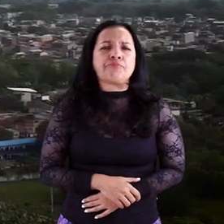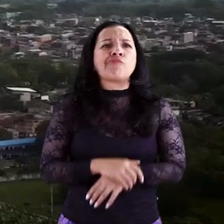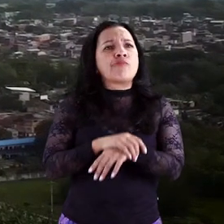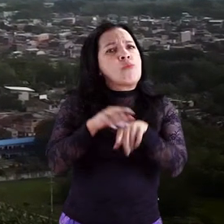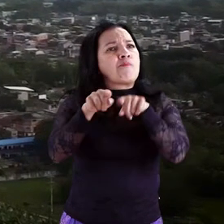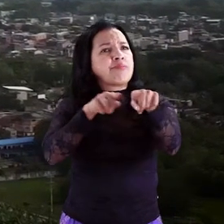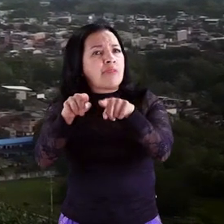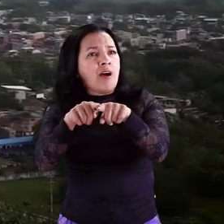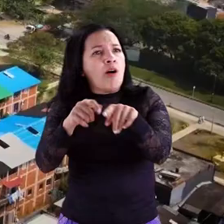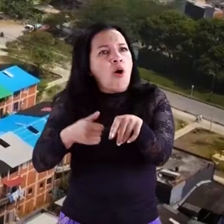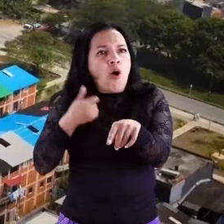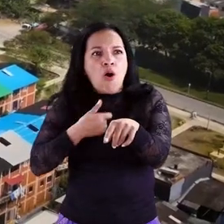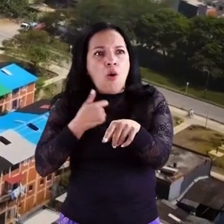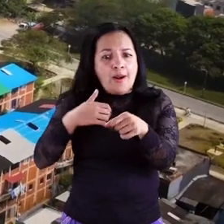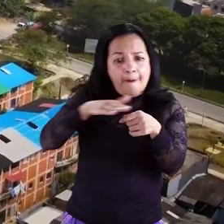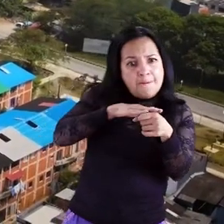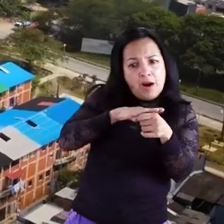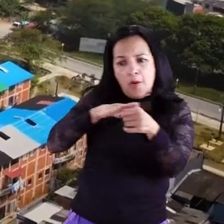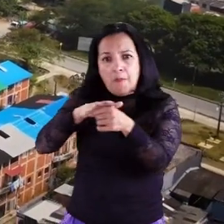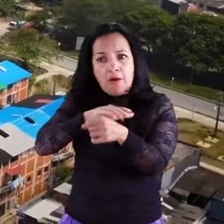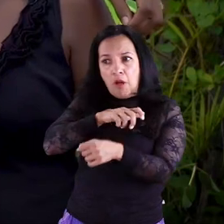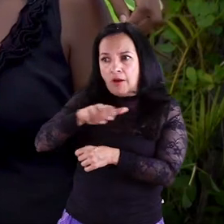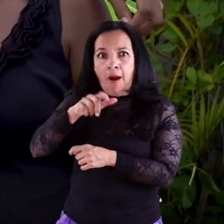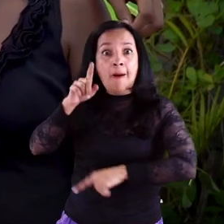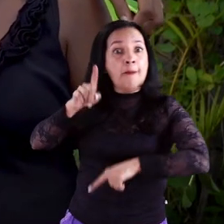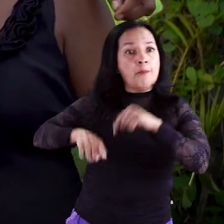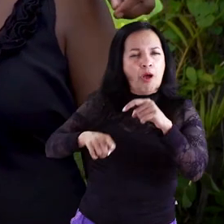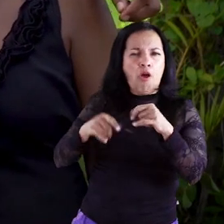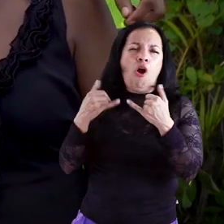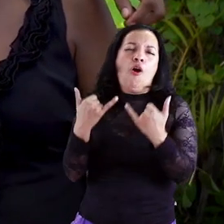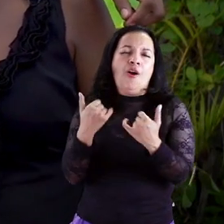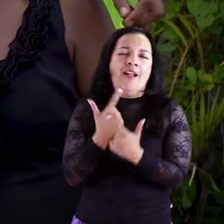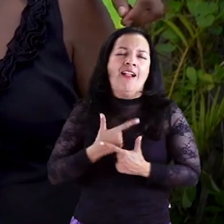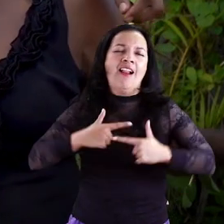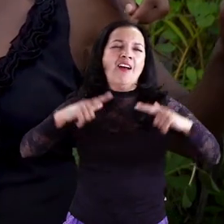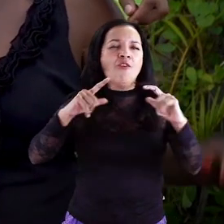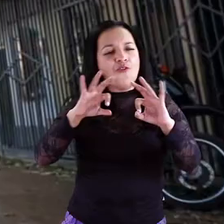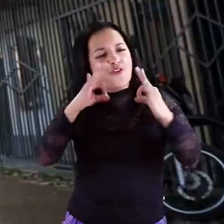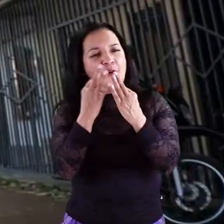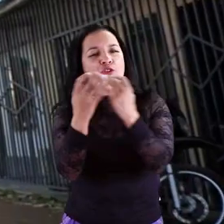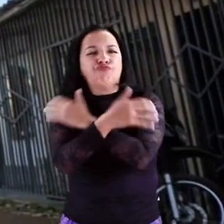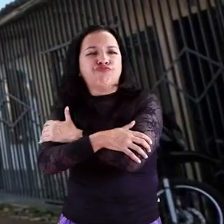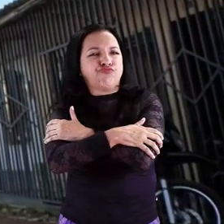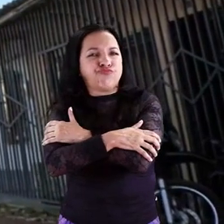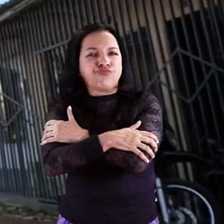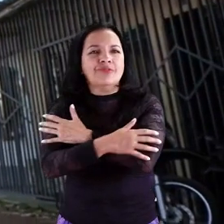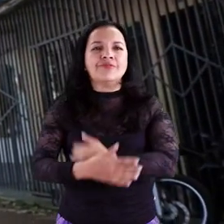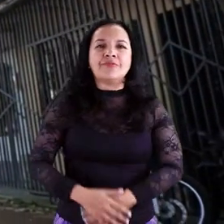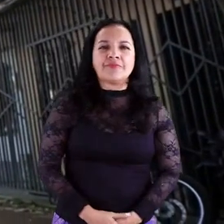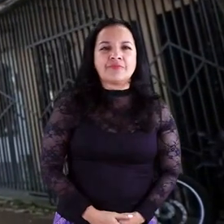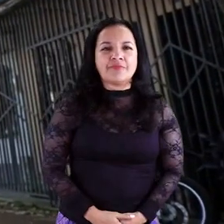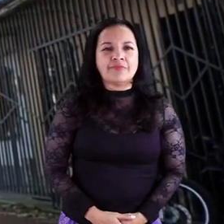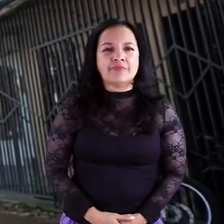Hemos tenido casos de jóvenes que no podían cruzar otros barrios. Hoy ya pueden abrazar a sus familias.